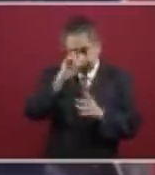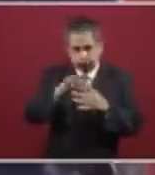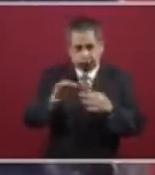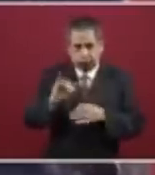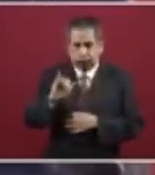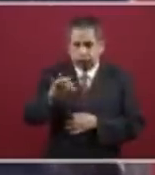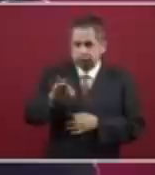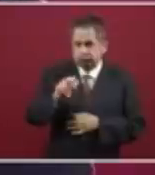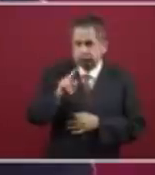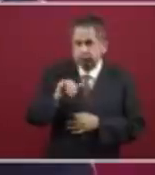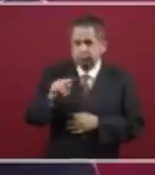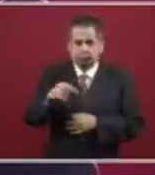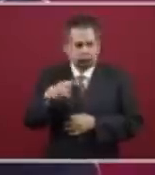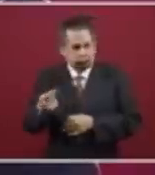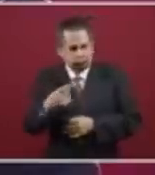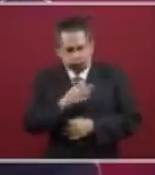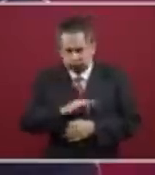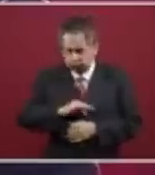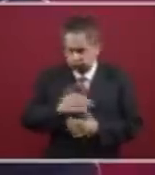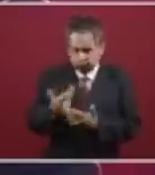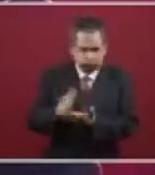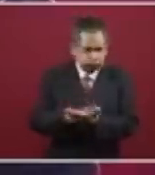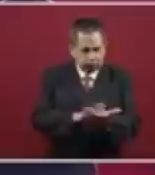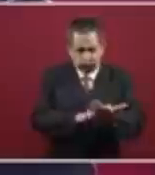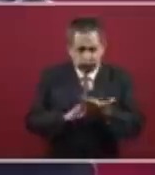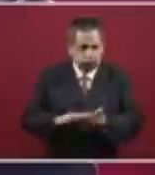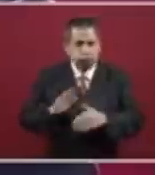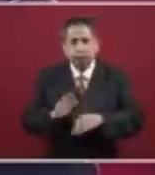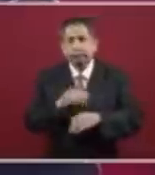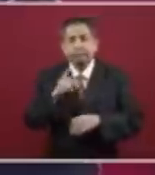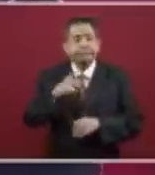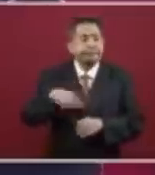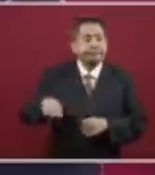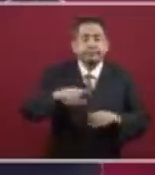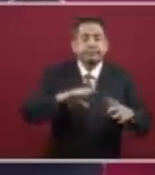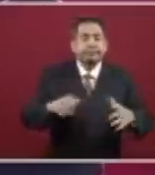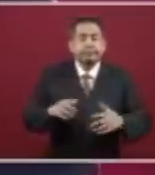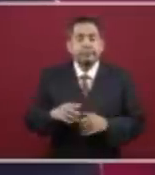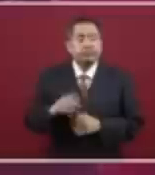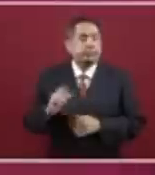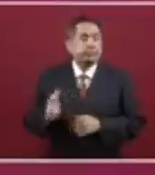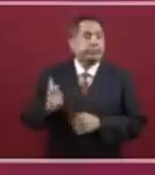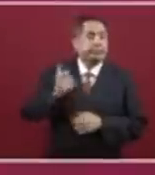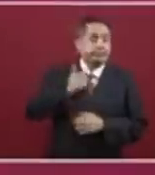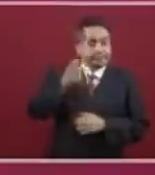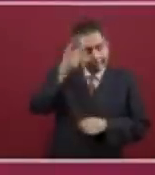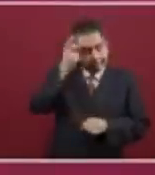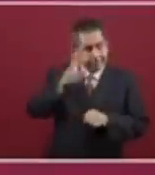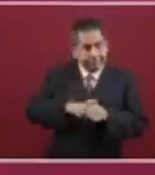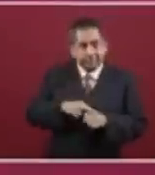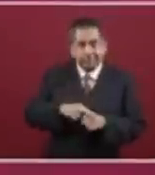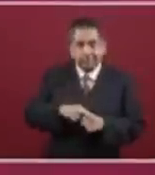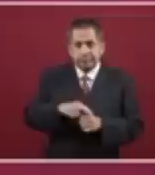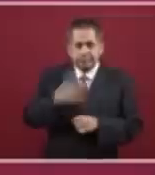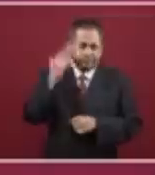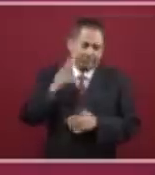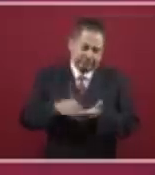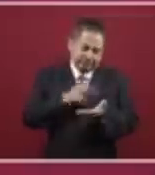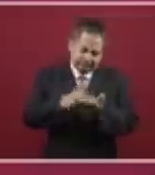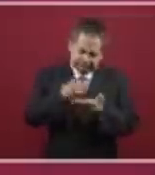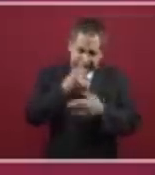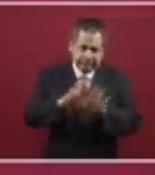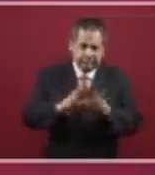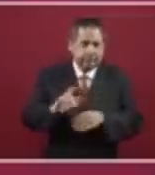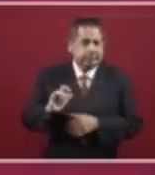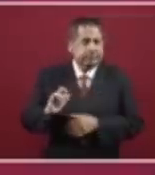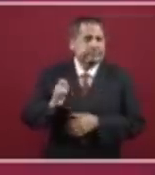y los felicité porque el anterior director del Infonavit, ya lo he dicho, pero es